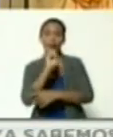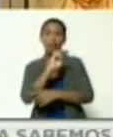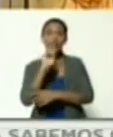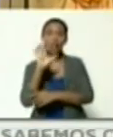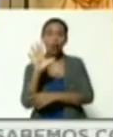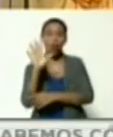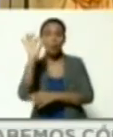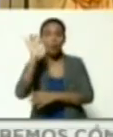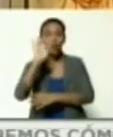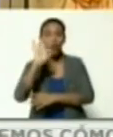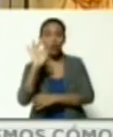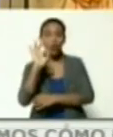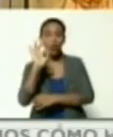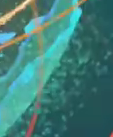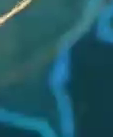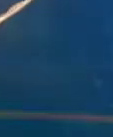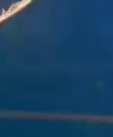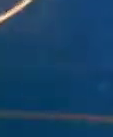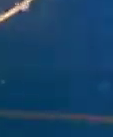25% menos de la tarifa.